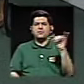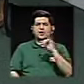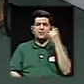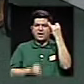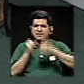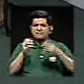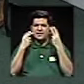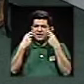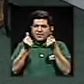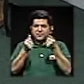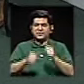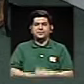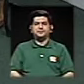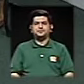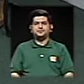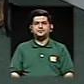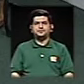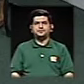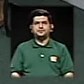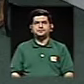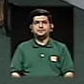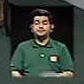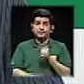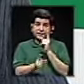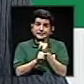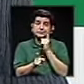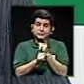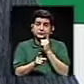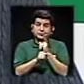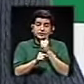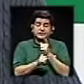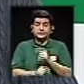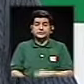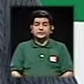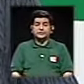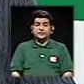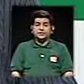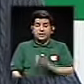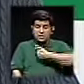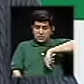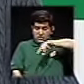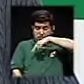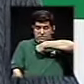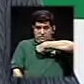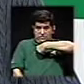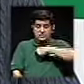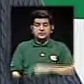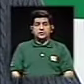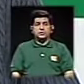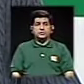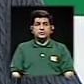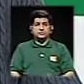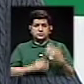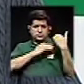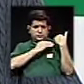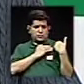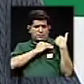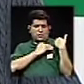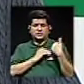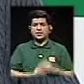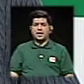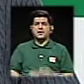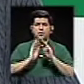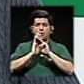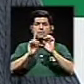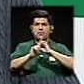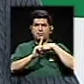rápida bueno efectivamente estamos resistiendo un modelo de